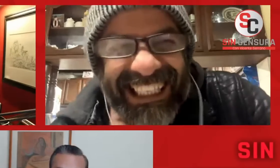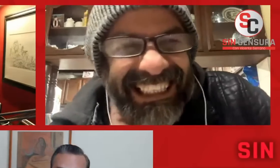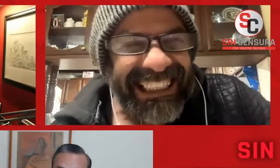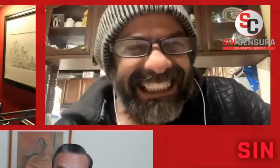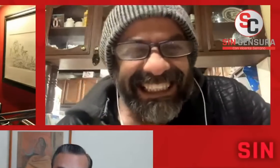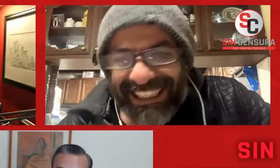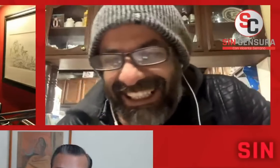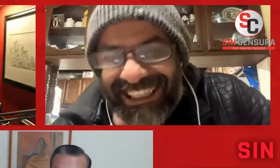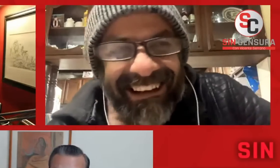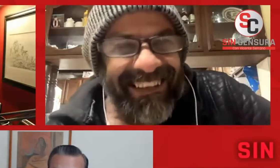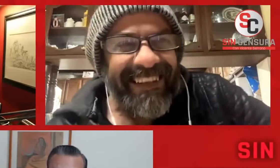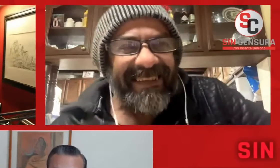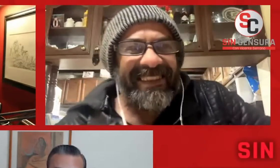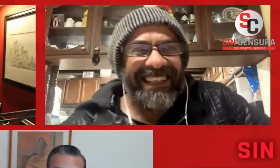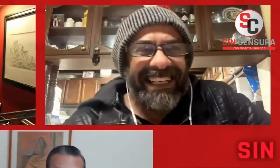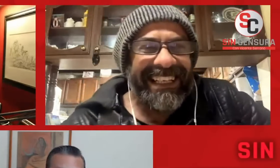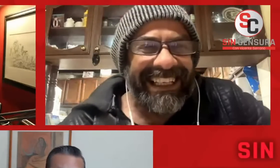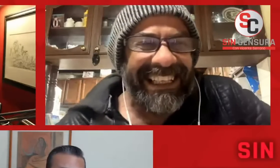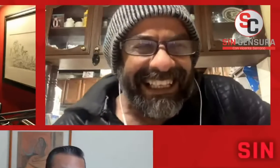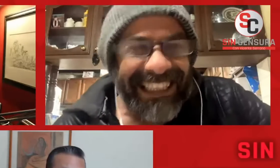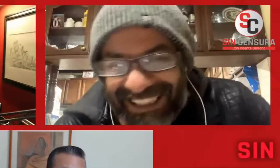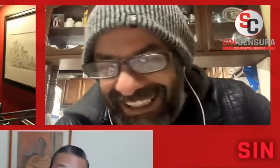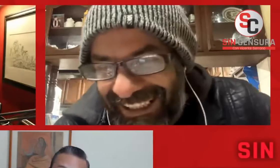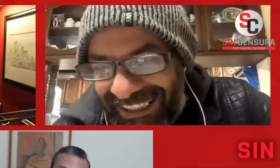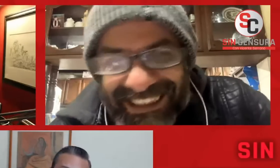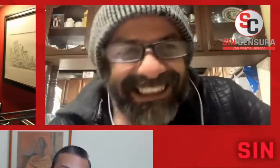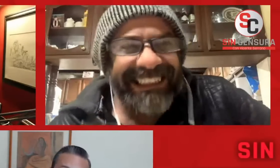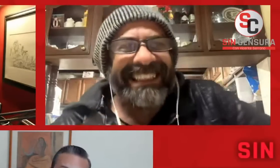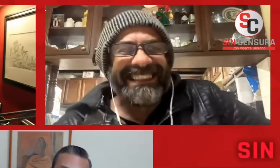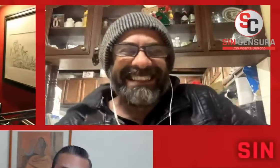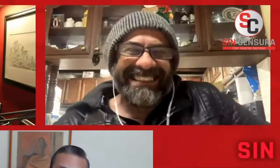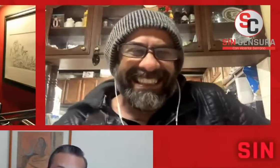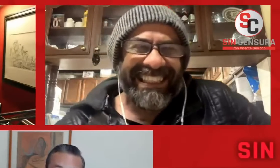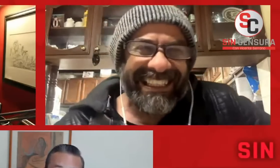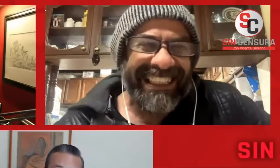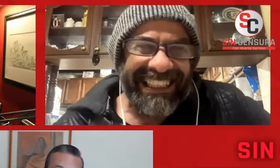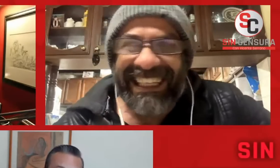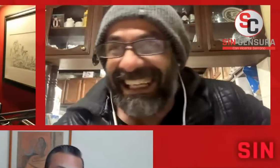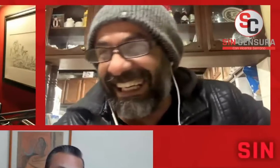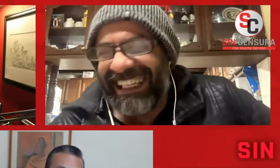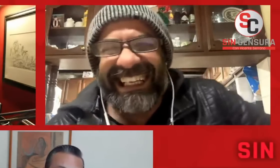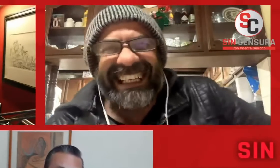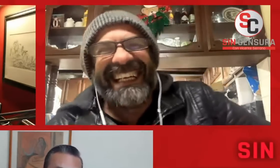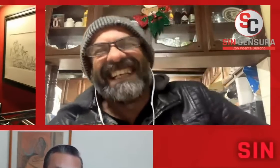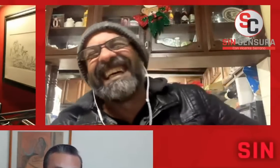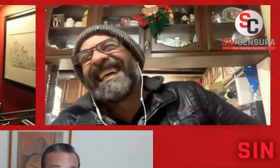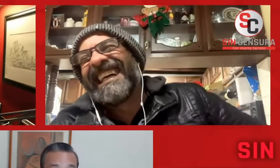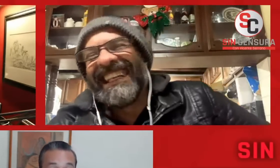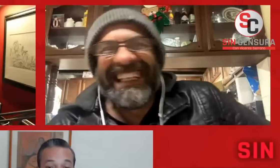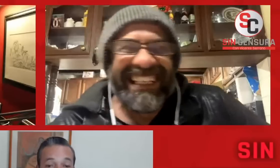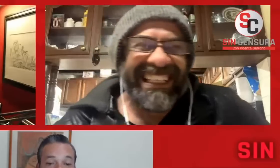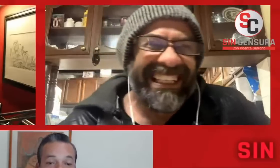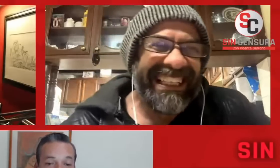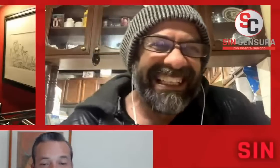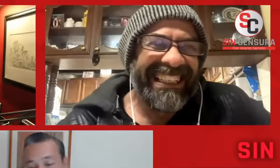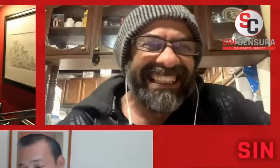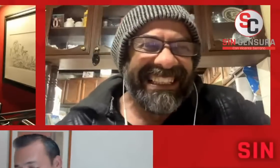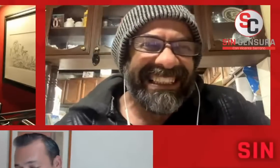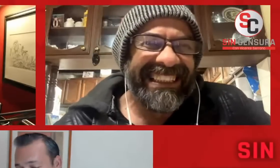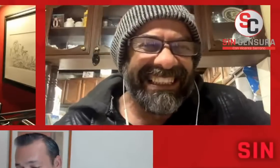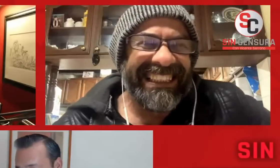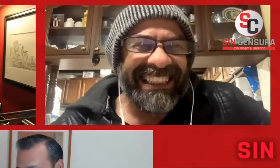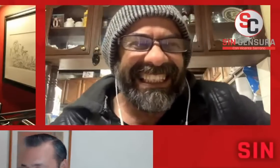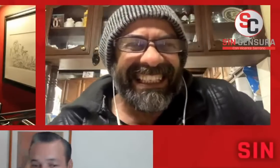ya habla este cabrón y oye, pero necesito para el teléfono, pues ya haciendo la transferencia ahí para que tuviera